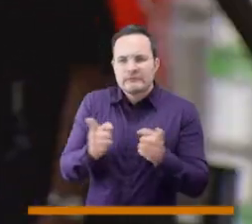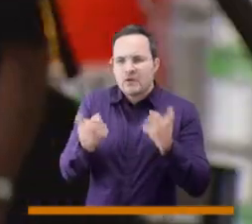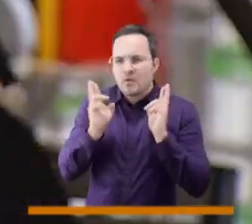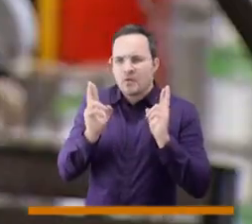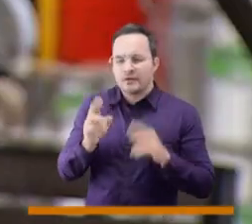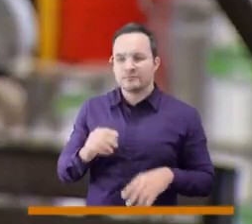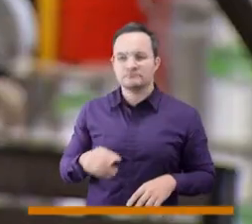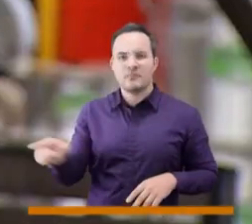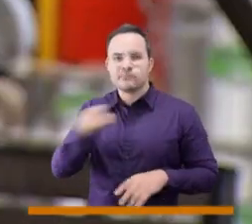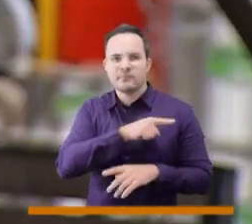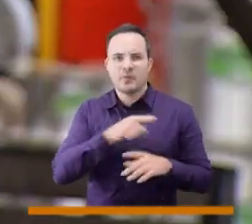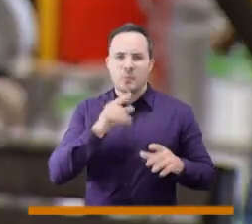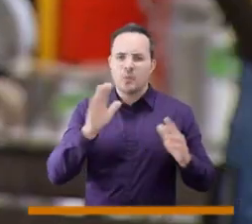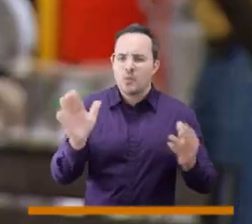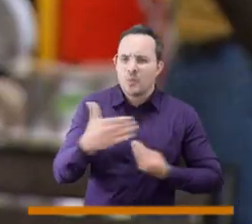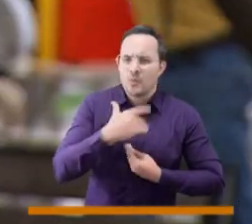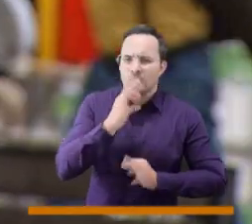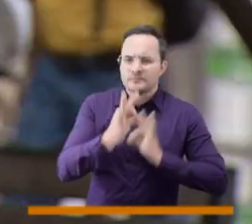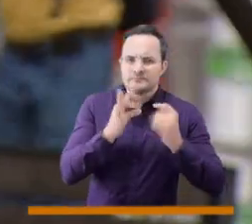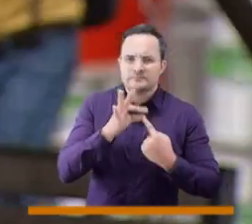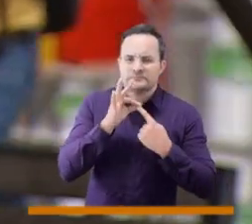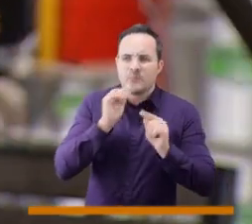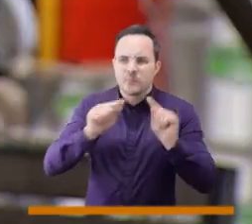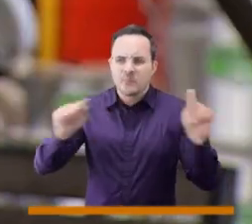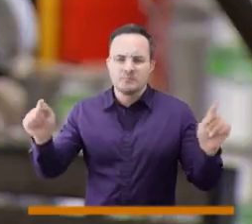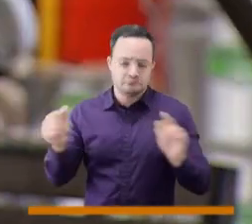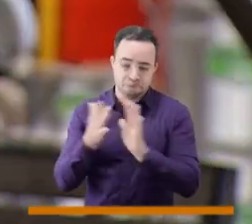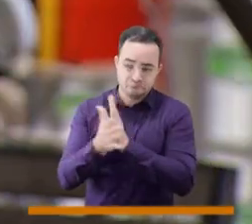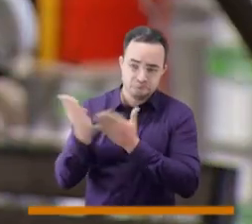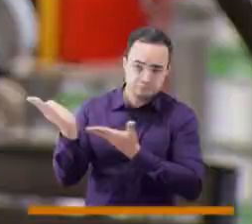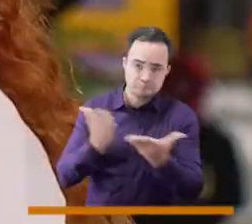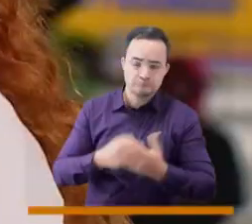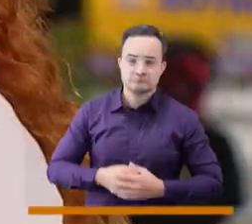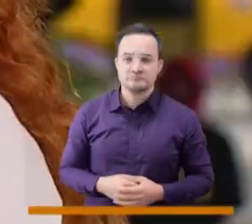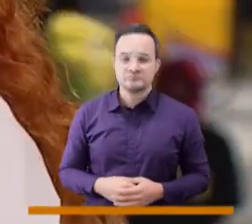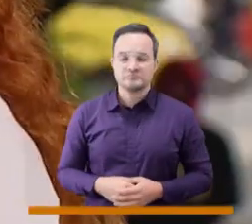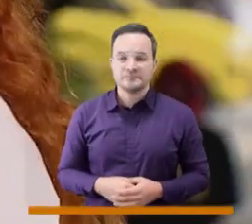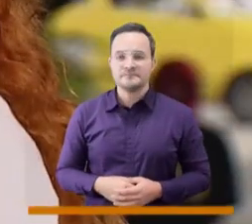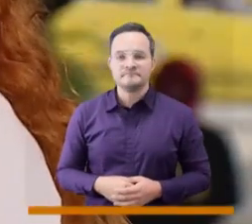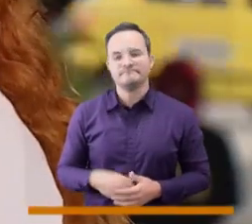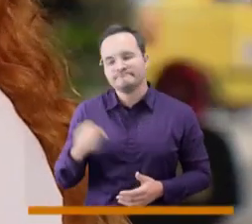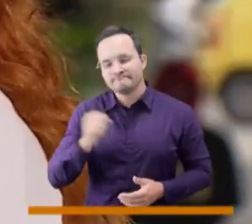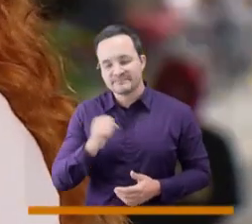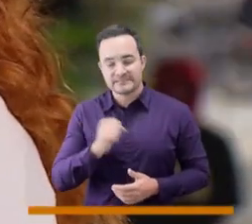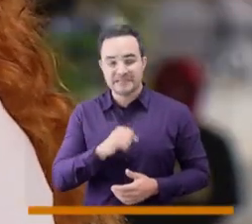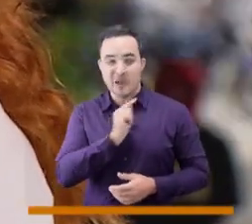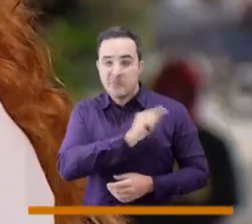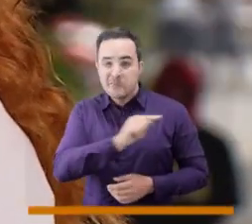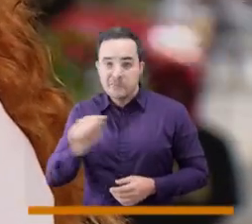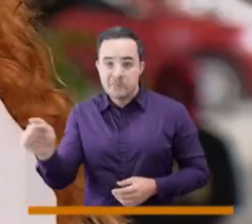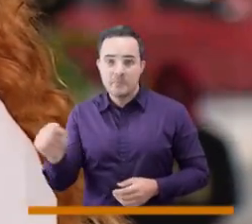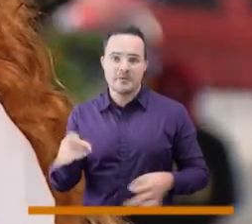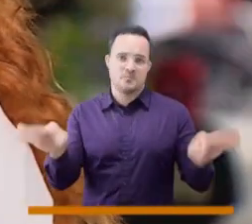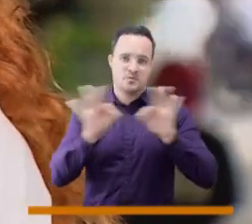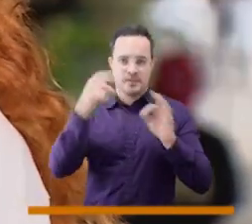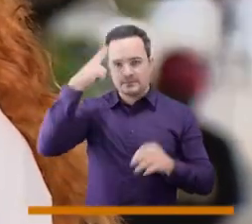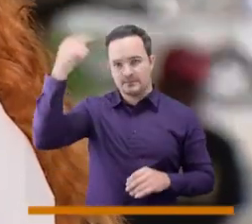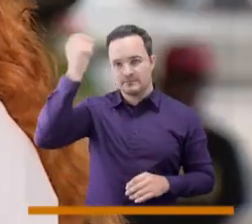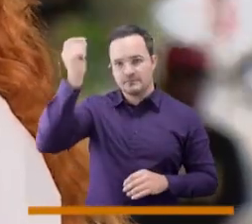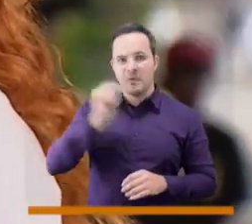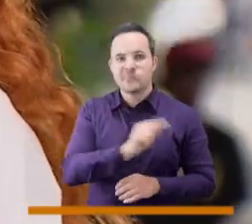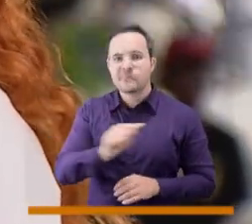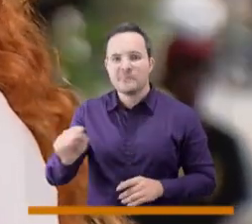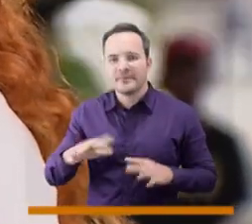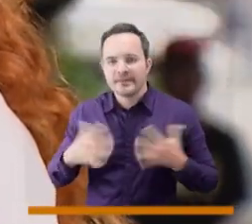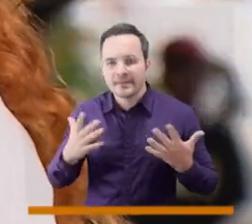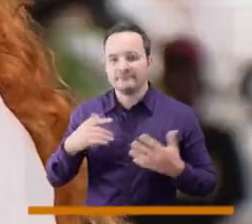con Valentina. Es necesario tener en cuenta que el centro tiene muchas áreas culturales y muchas áreas